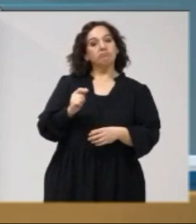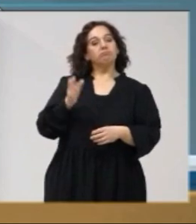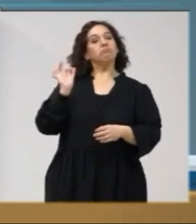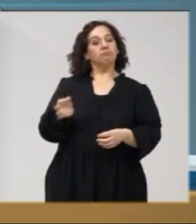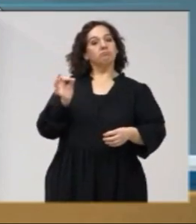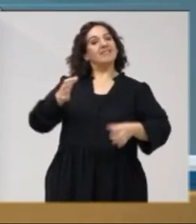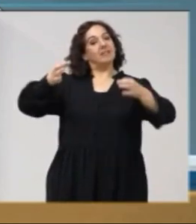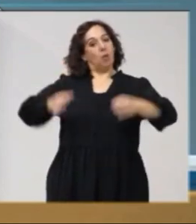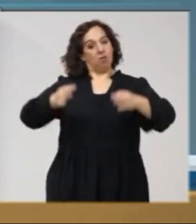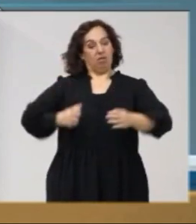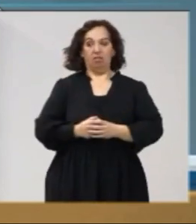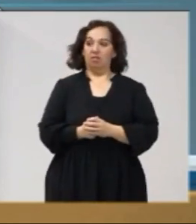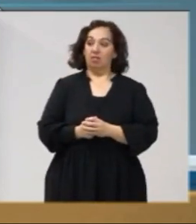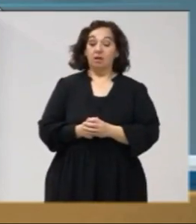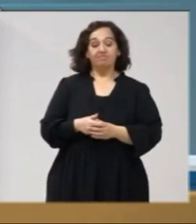certeza de que